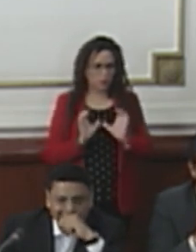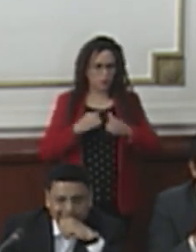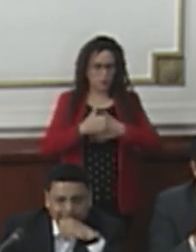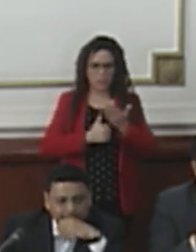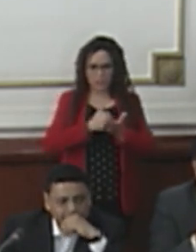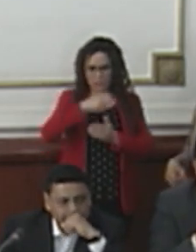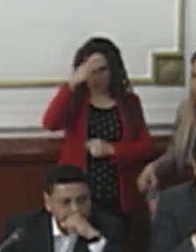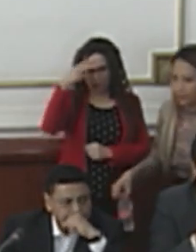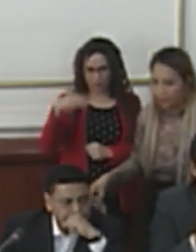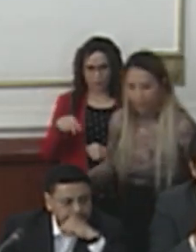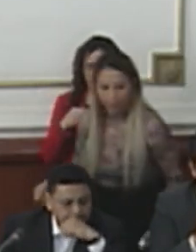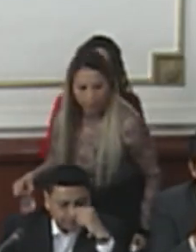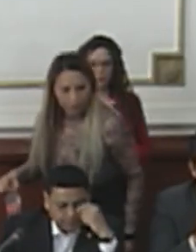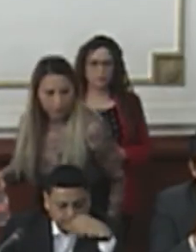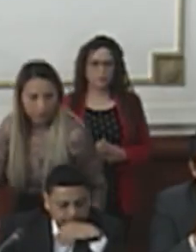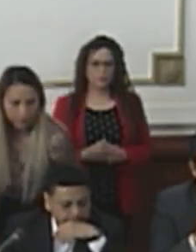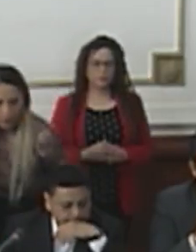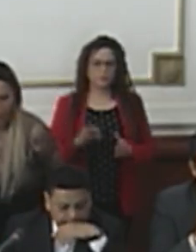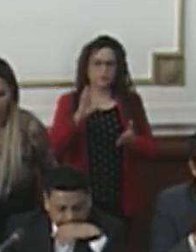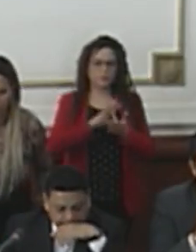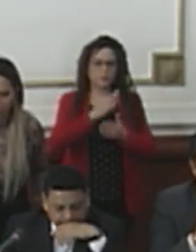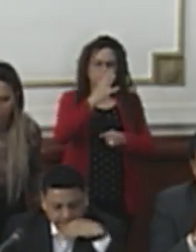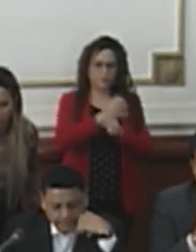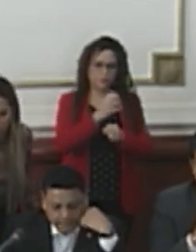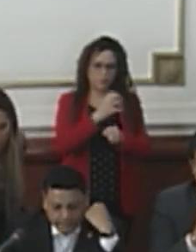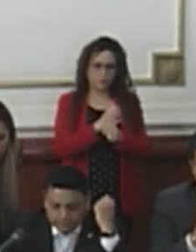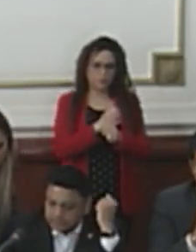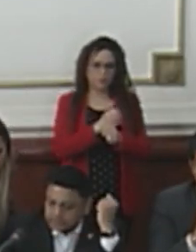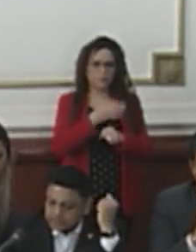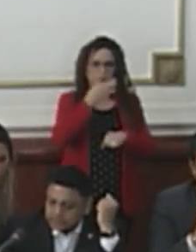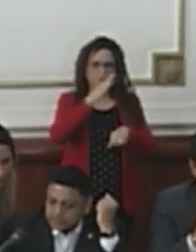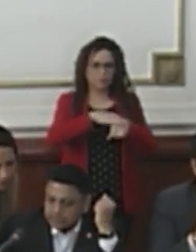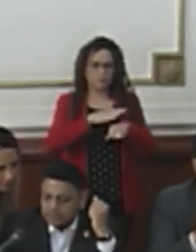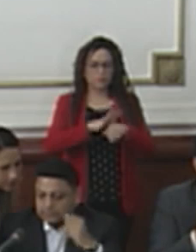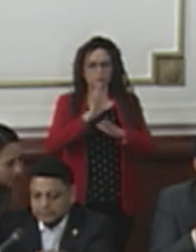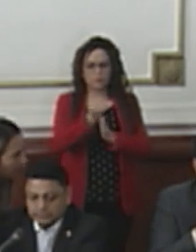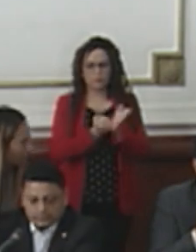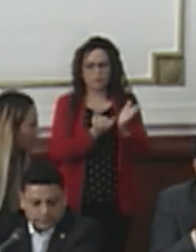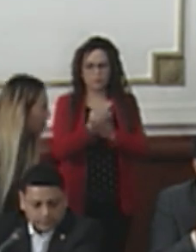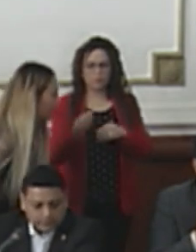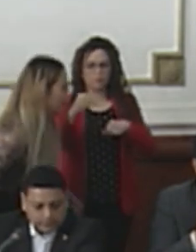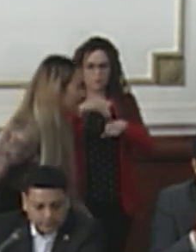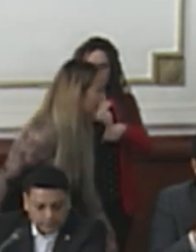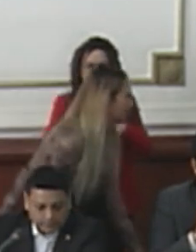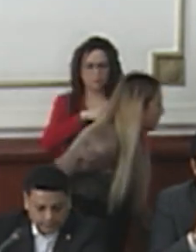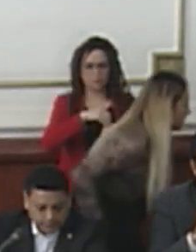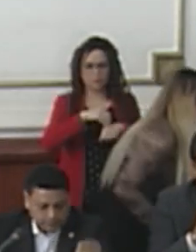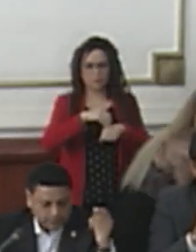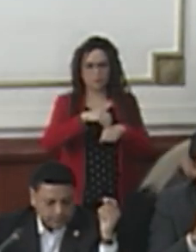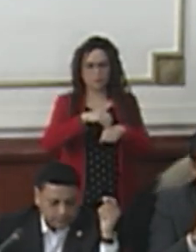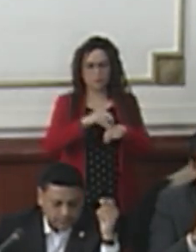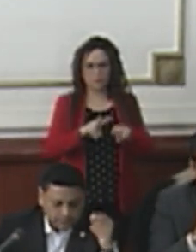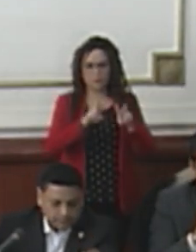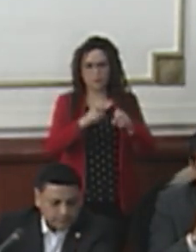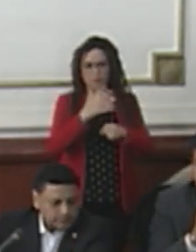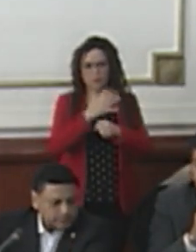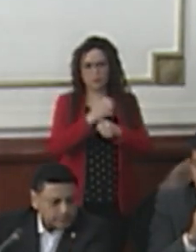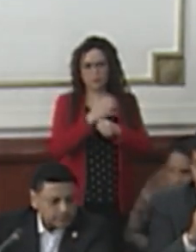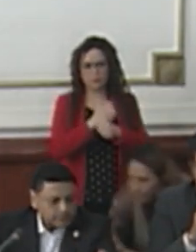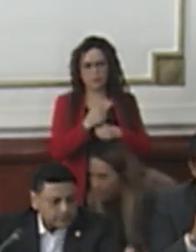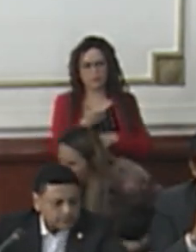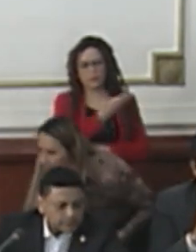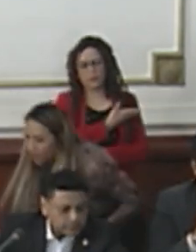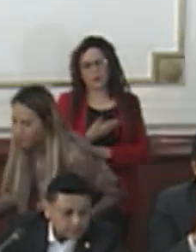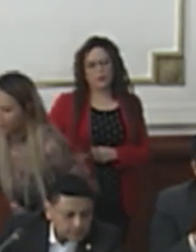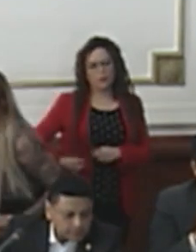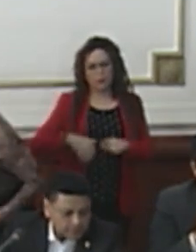México. Punto 4. Declaratoria de instalación de la comisión. Punto 5. Pronunciamiento de la presidencia de la